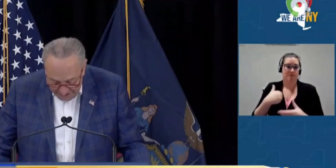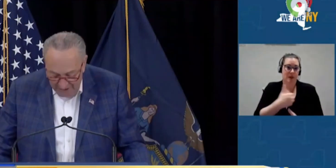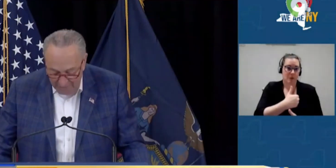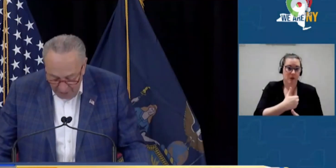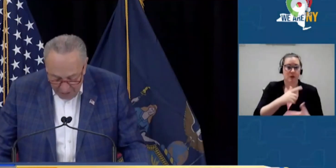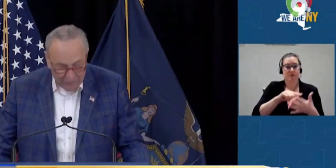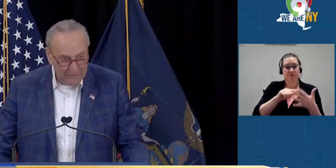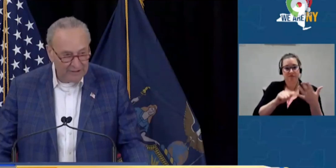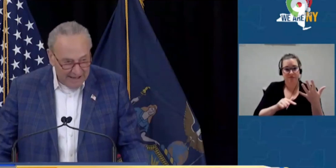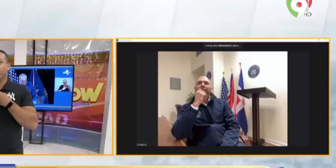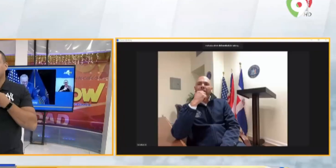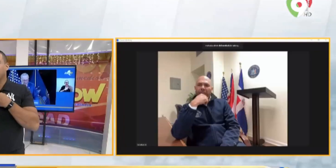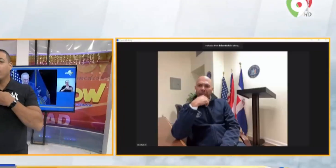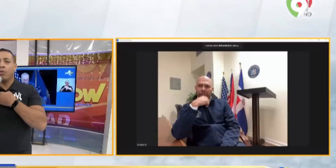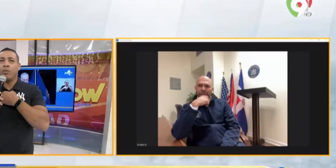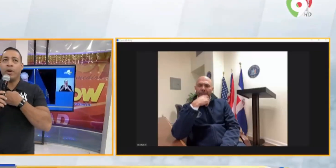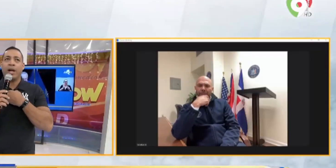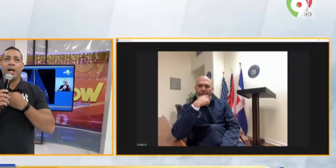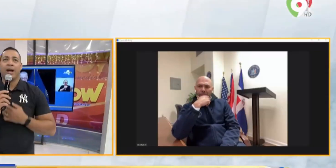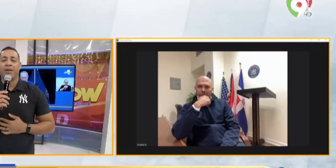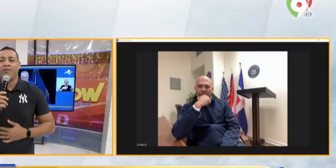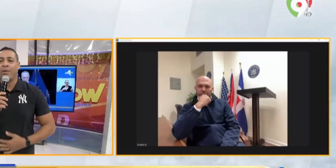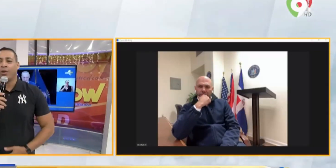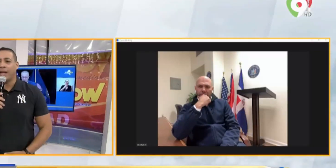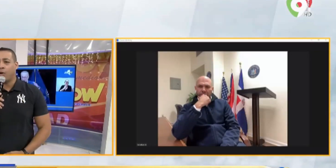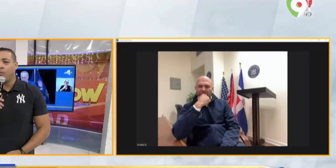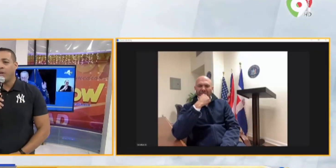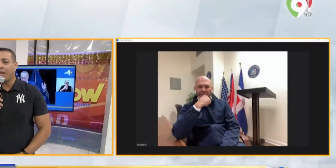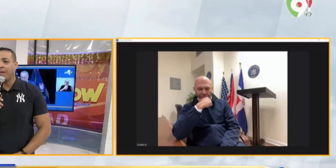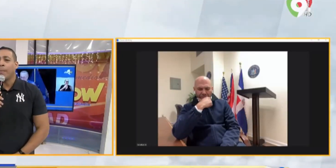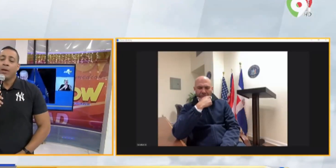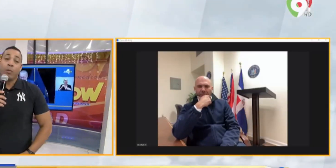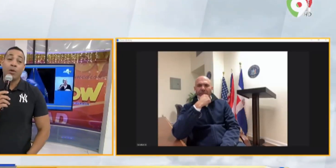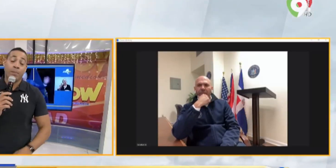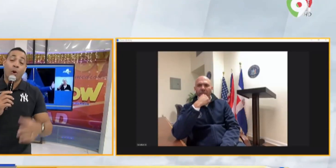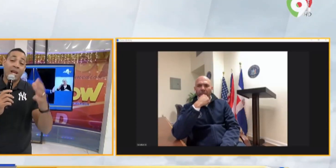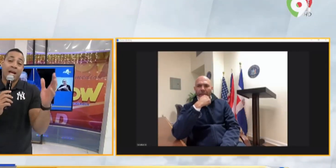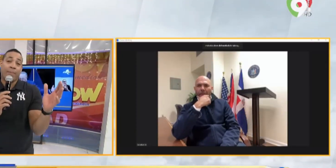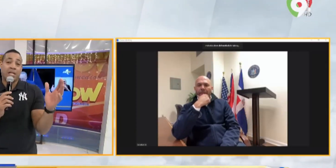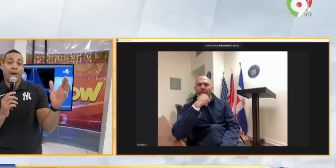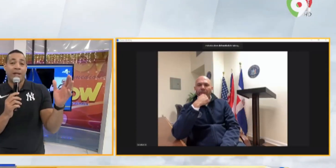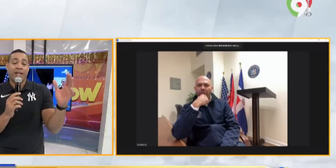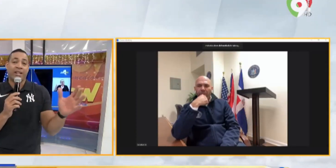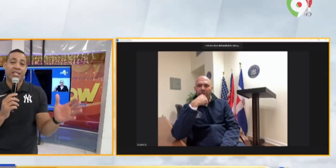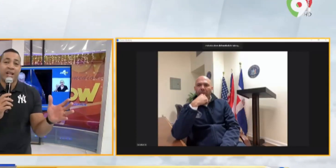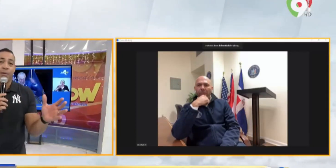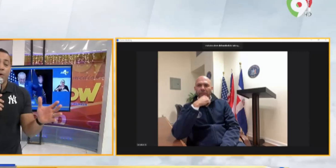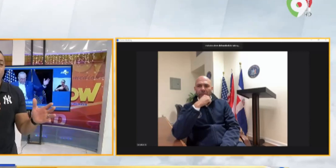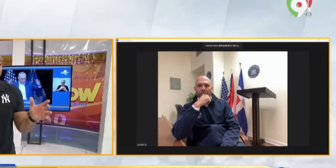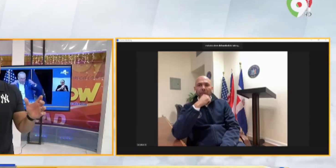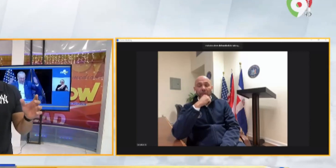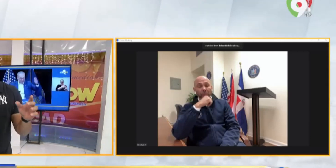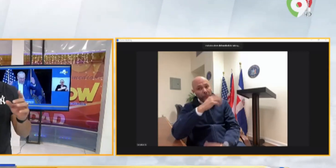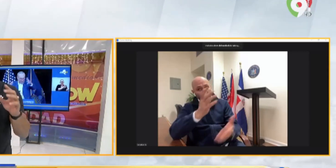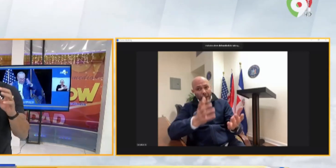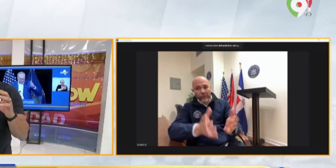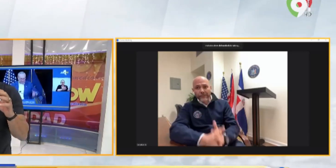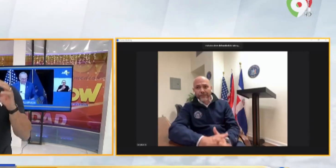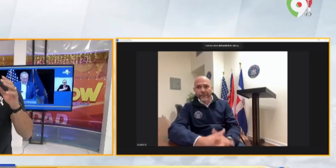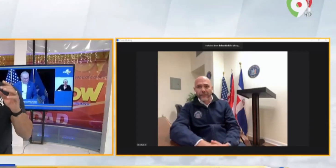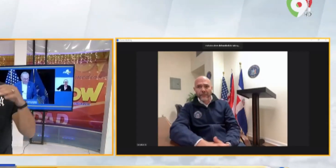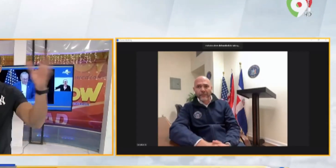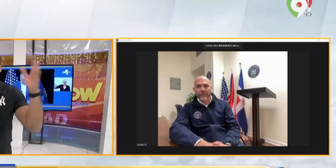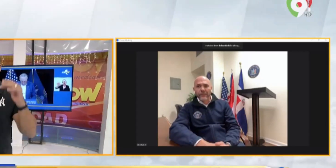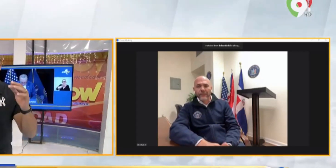es esa, de que se va a hacer una inversión muy buena en favor de la comunidad dominicana, principalmente que reside en el Bronx, y que se va